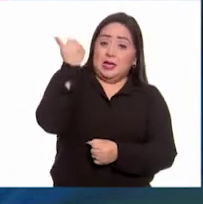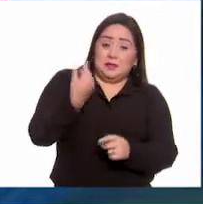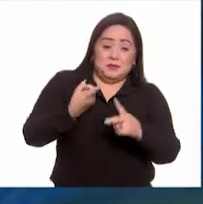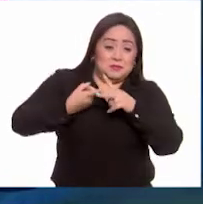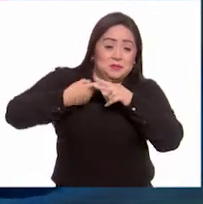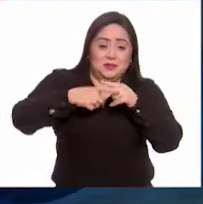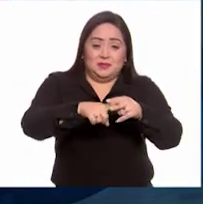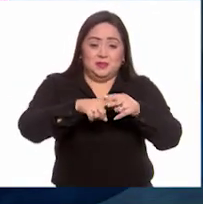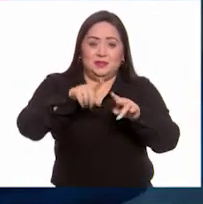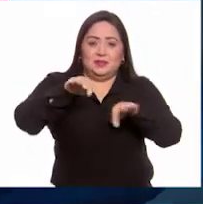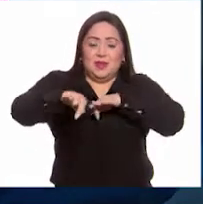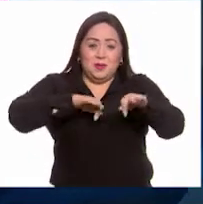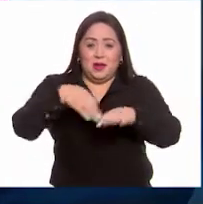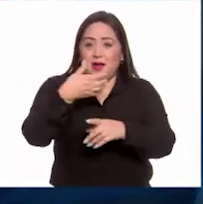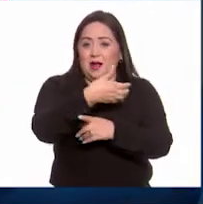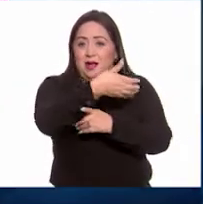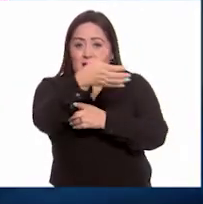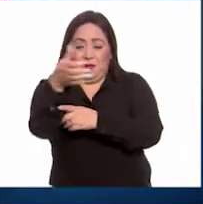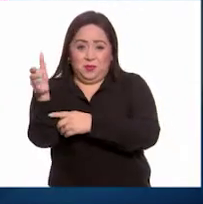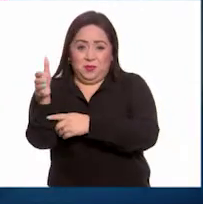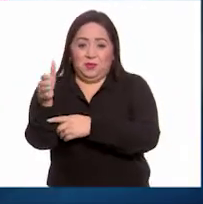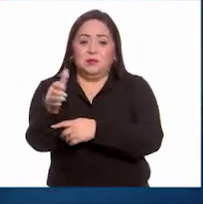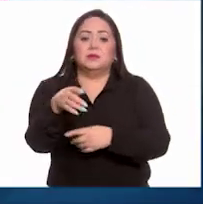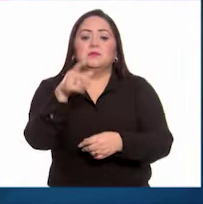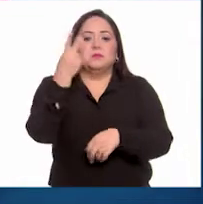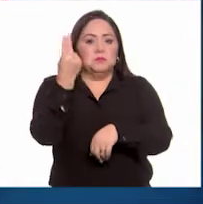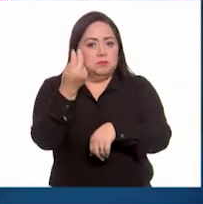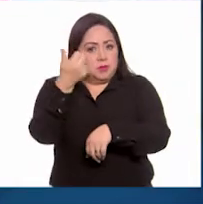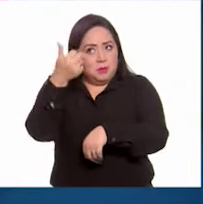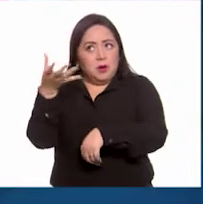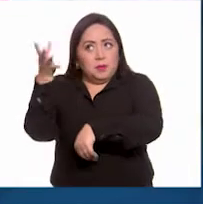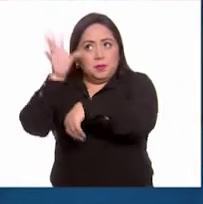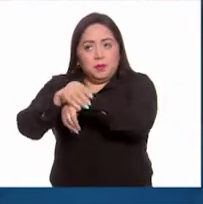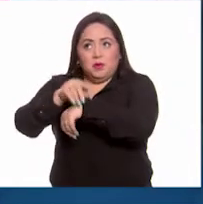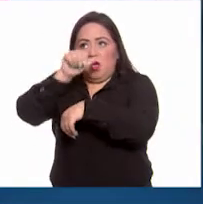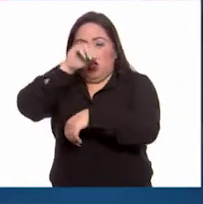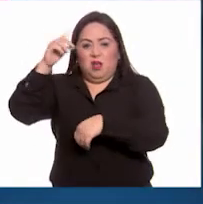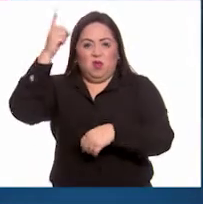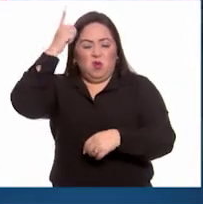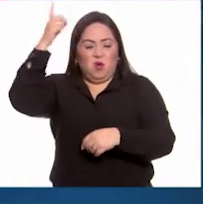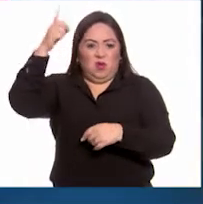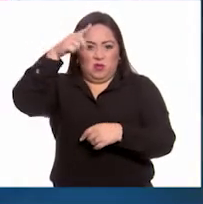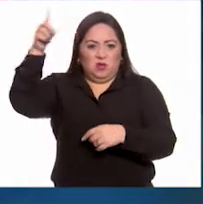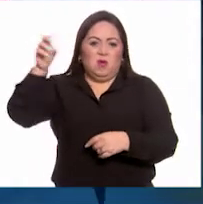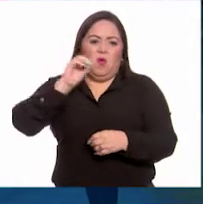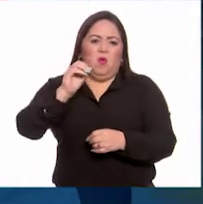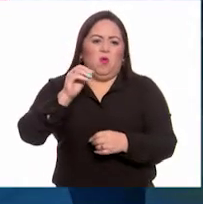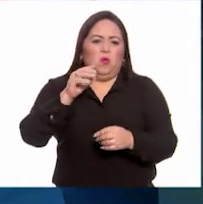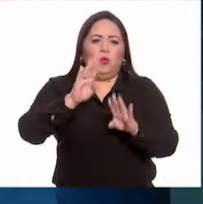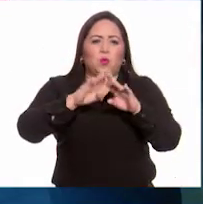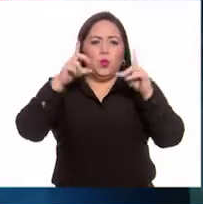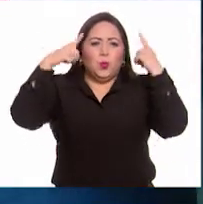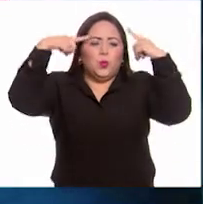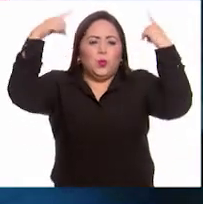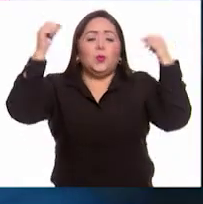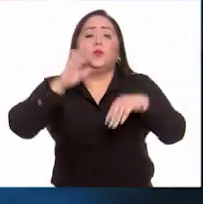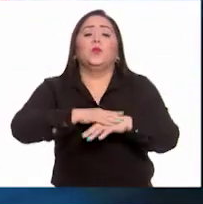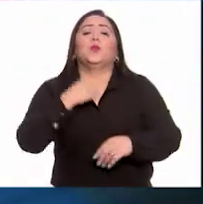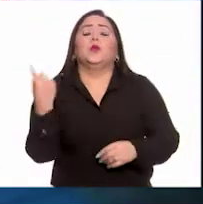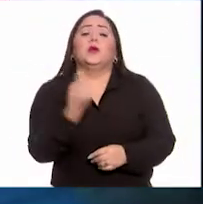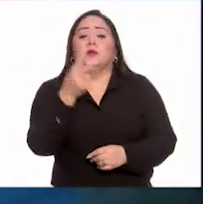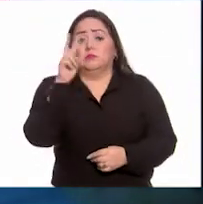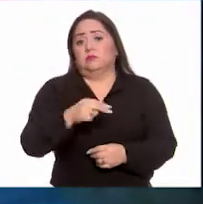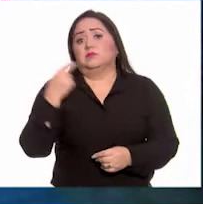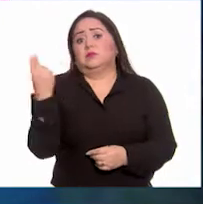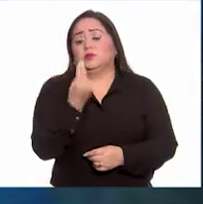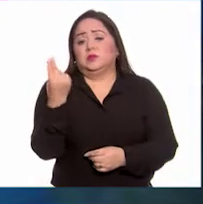con las labores del campo de la milpa, piden permiso a los señores del monte, duendes o deidades, porque necesitamos de